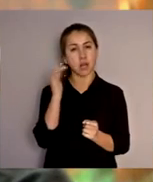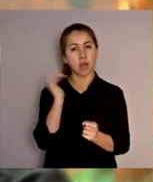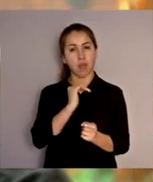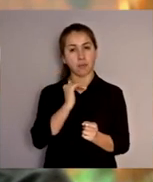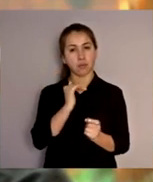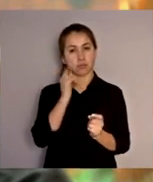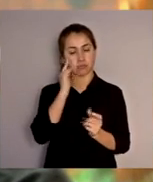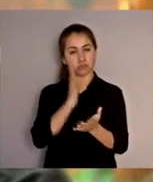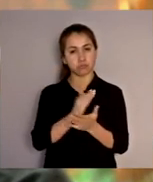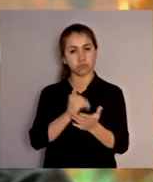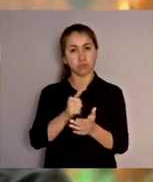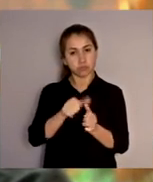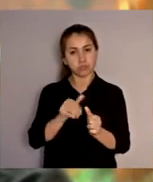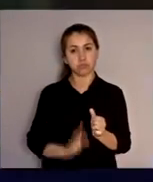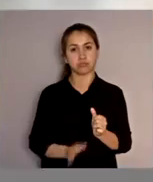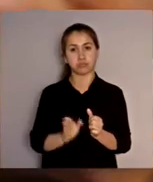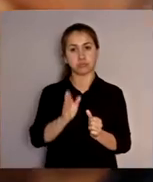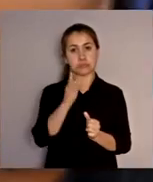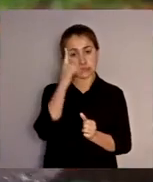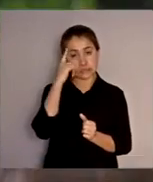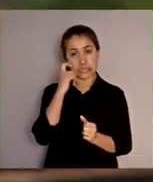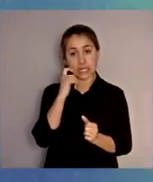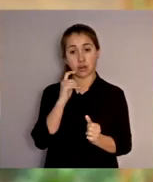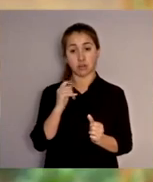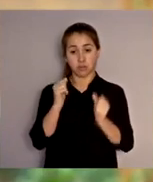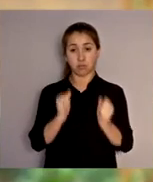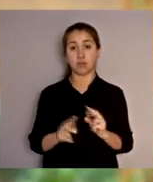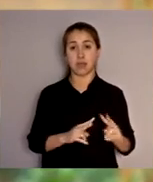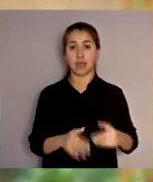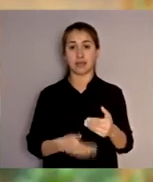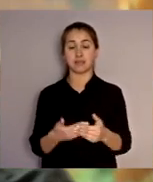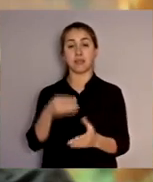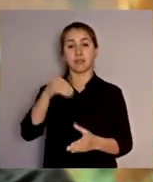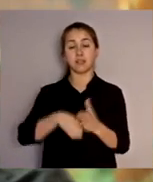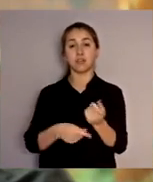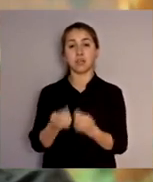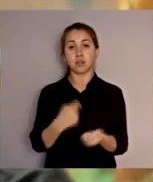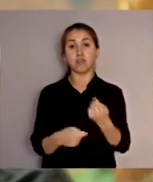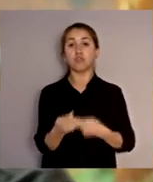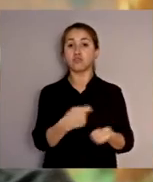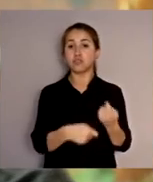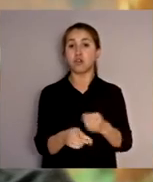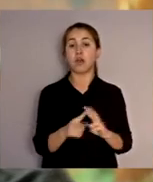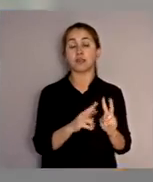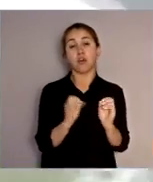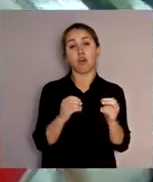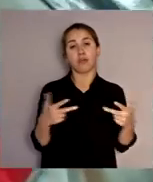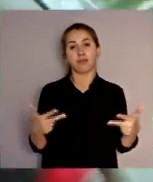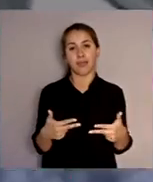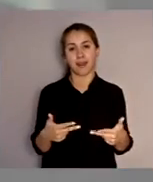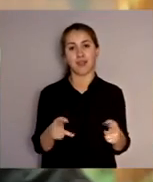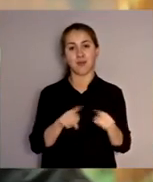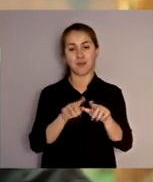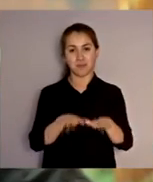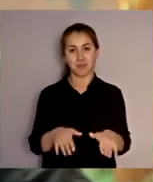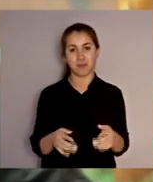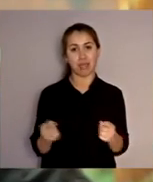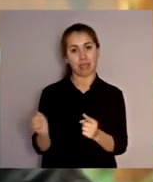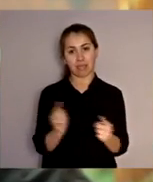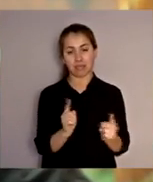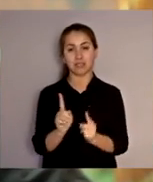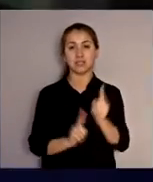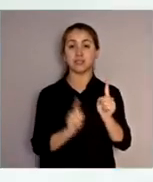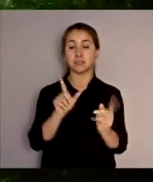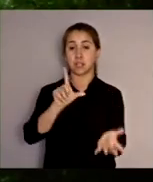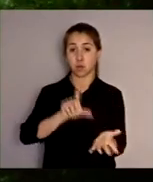rápido, constante, creíble. El ambiente de los negocios es negociación o guerra. En realidad este